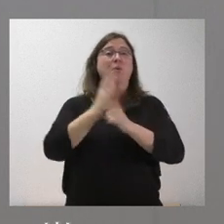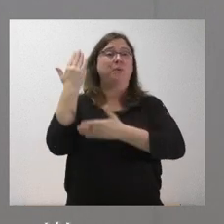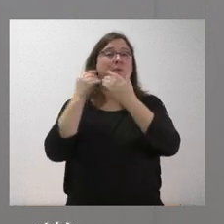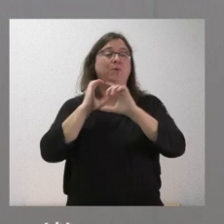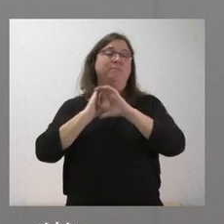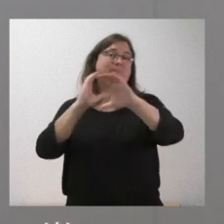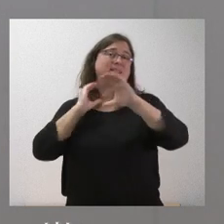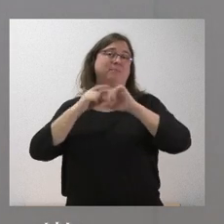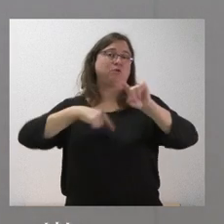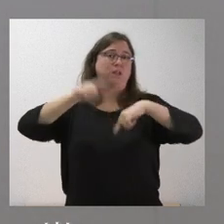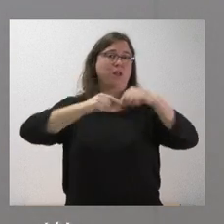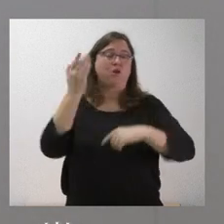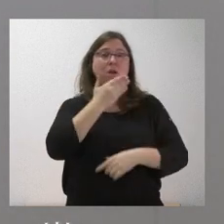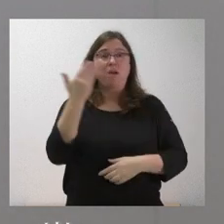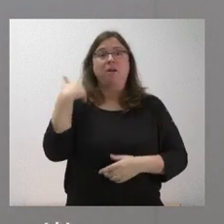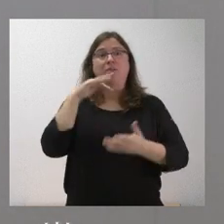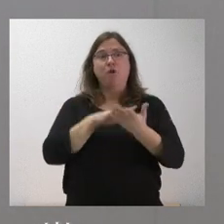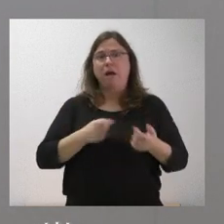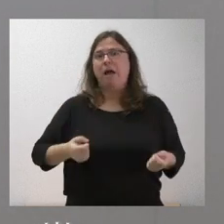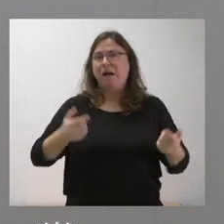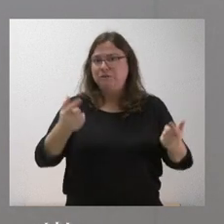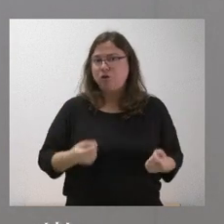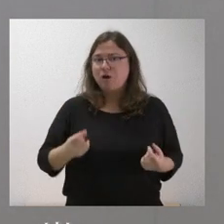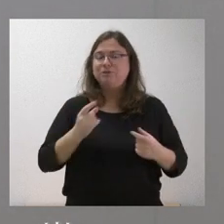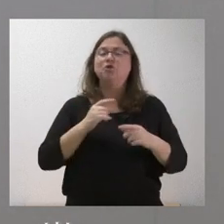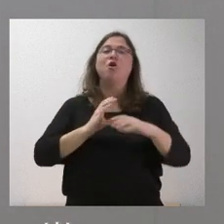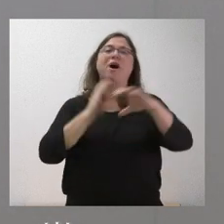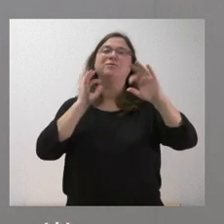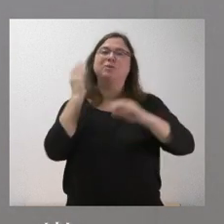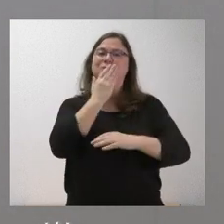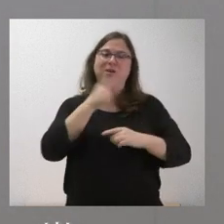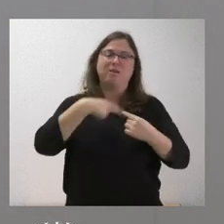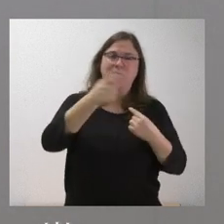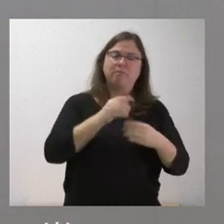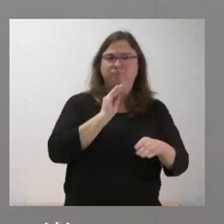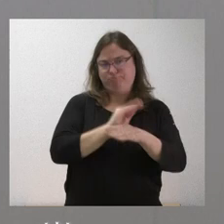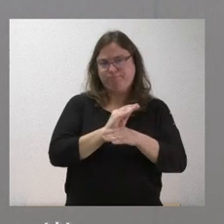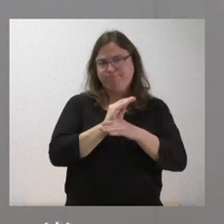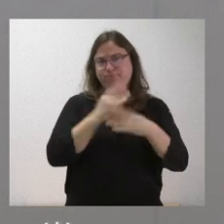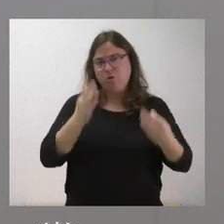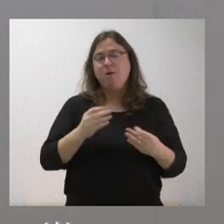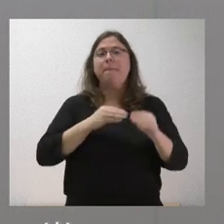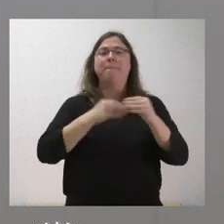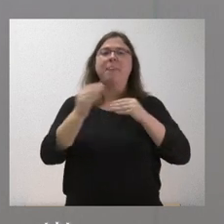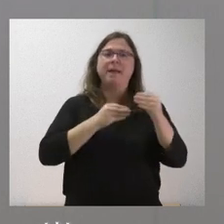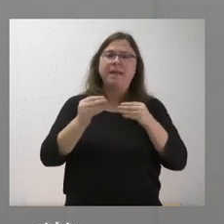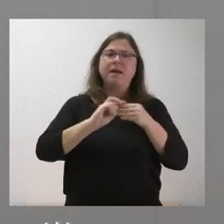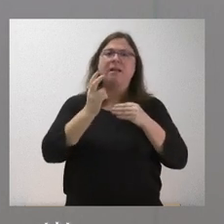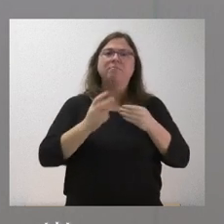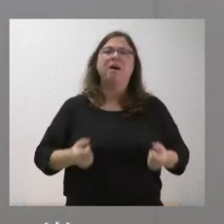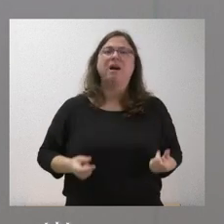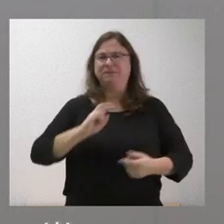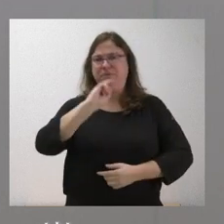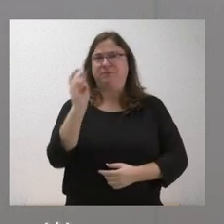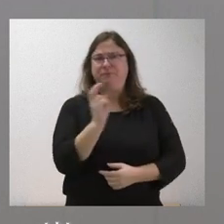pues ha habido que incurrir todo este tiempo en algunos gastos que ahora lógicamente financiamos y que incluye tanto material como costes de diversa